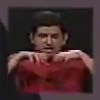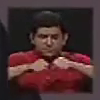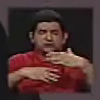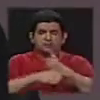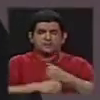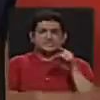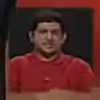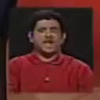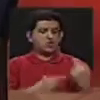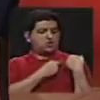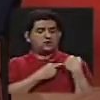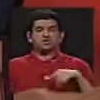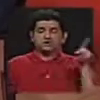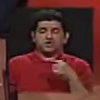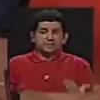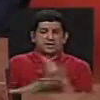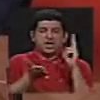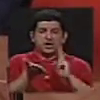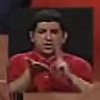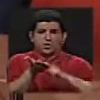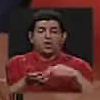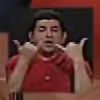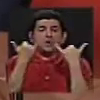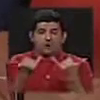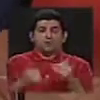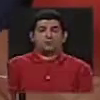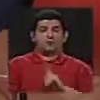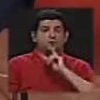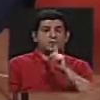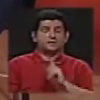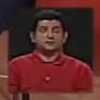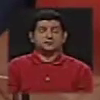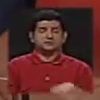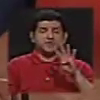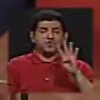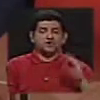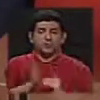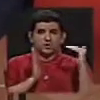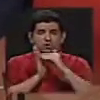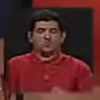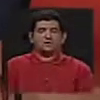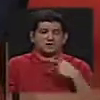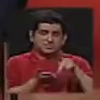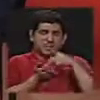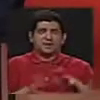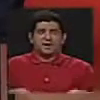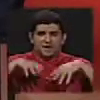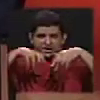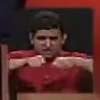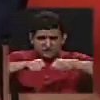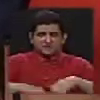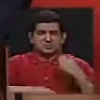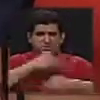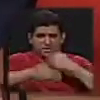haga. Ese párrafo se elimina en el nuevo contrato y más bien aparece un rubro de 44 millones para expropiaciones en